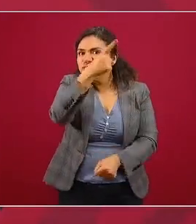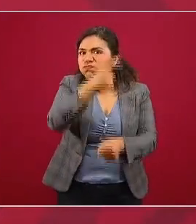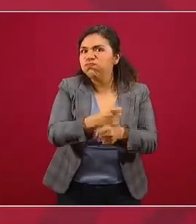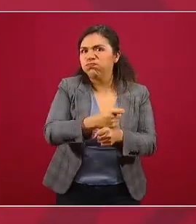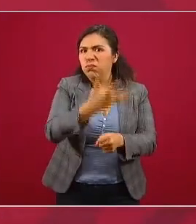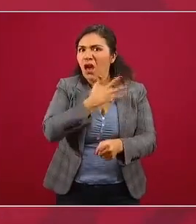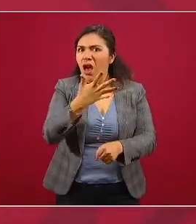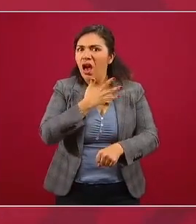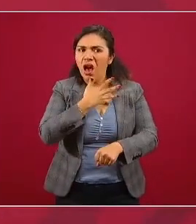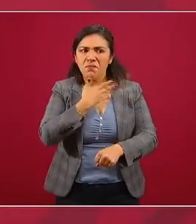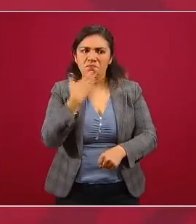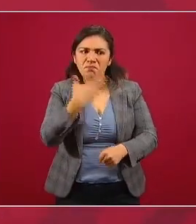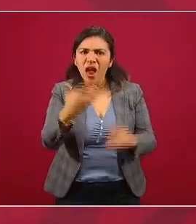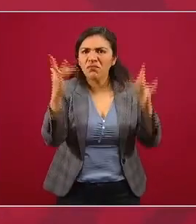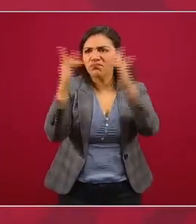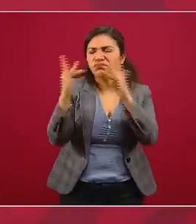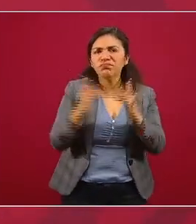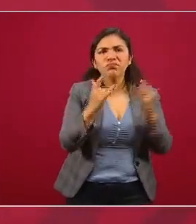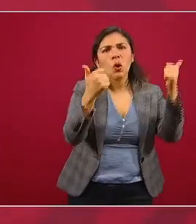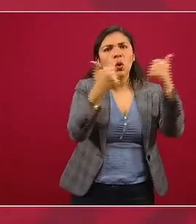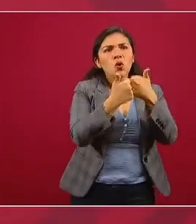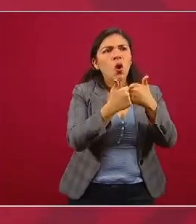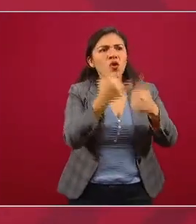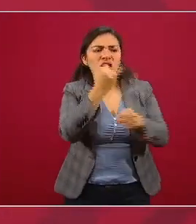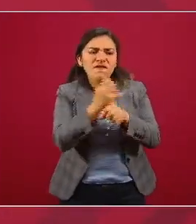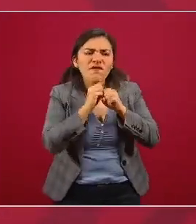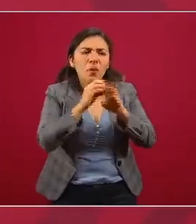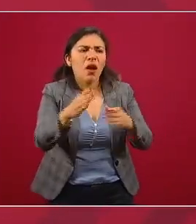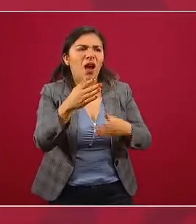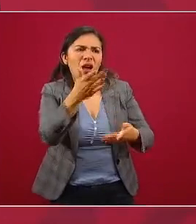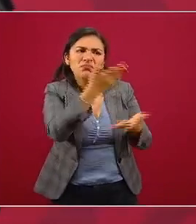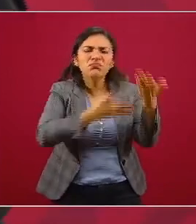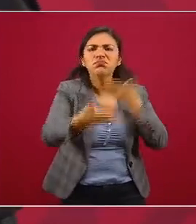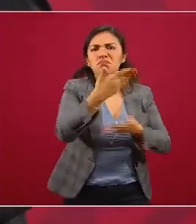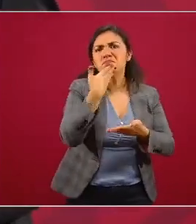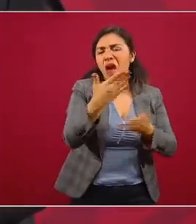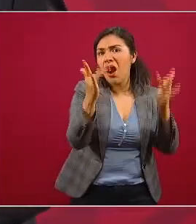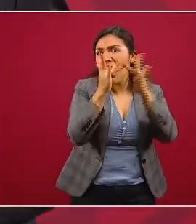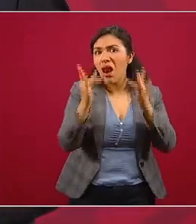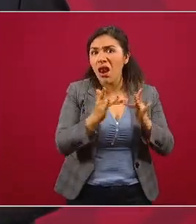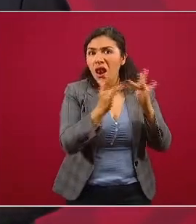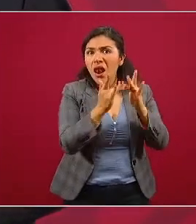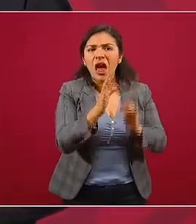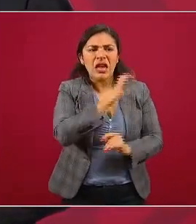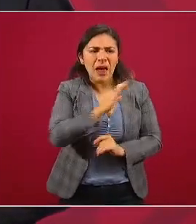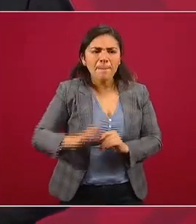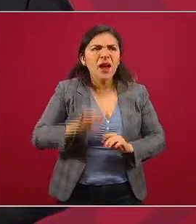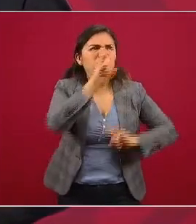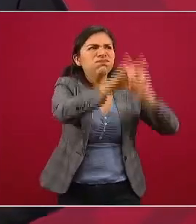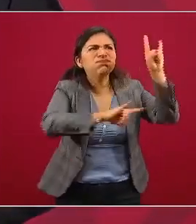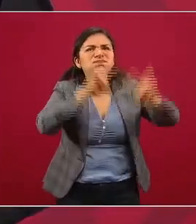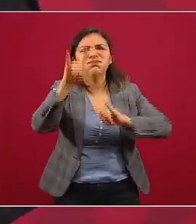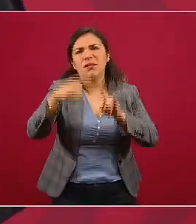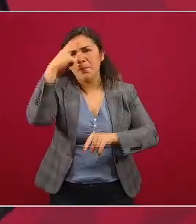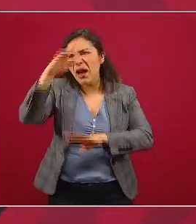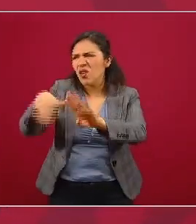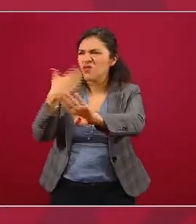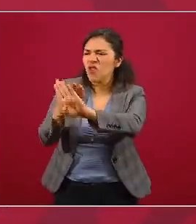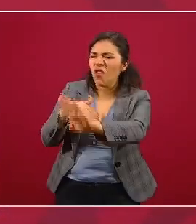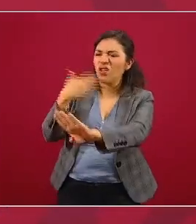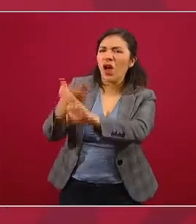por tener buenas relaciones con los medios de información y con campañas de desprestigio al